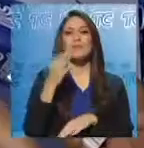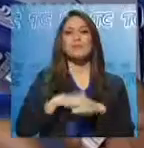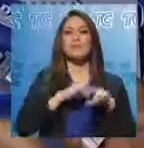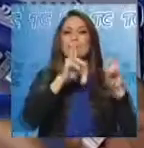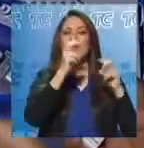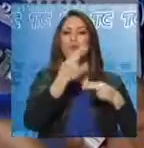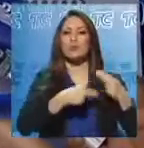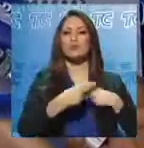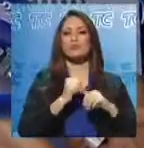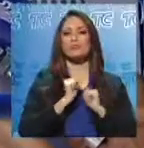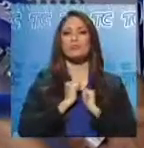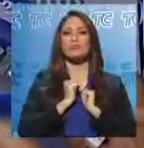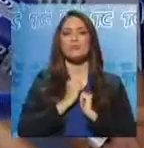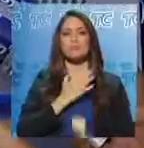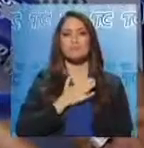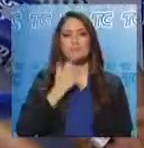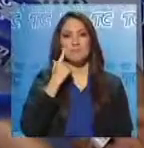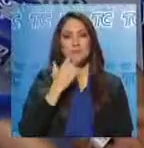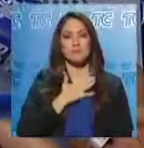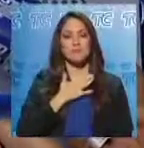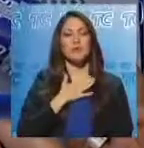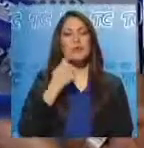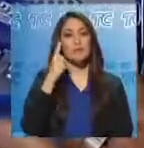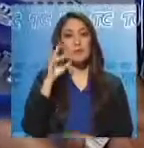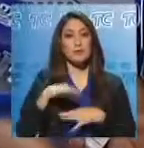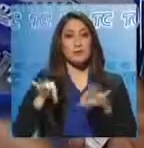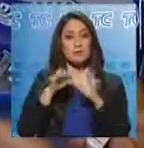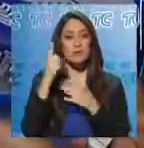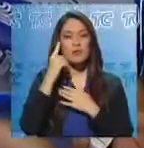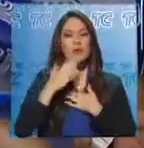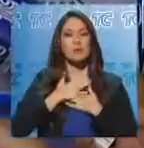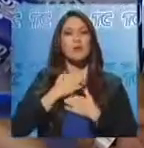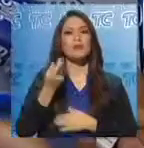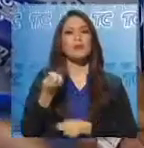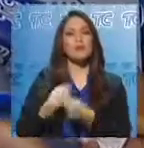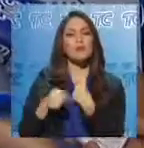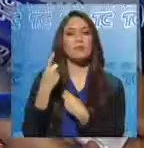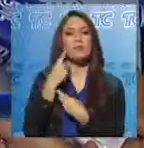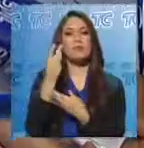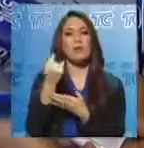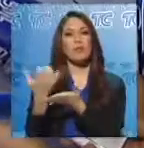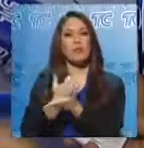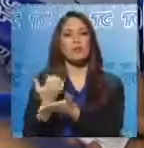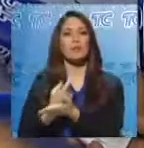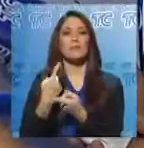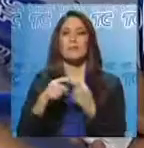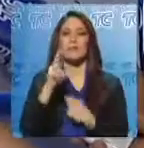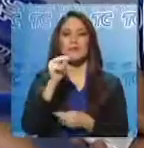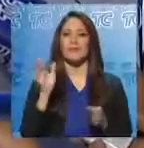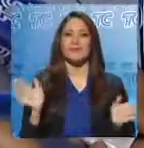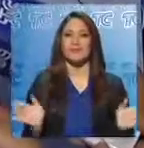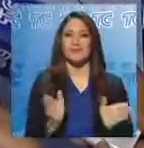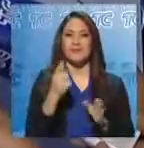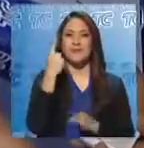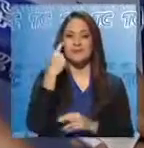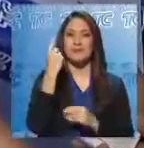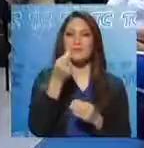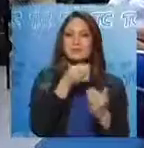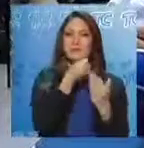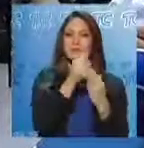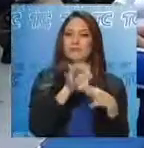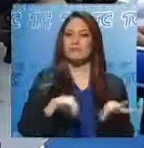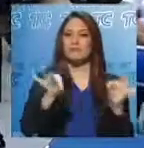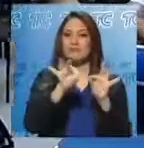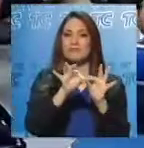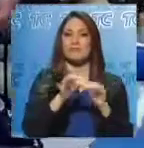con sus propios negocios, que para ellos lo que importa es lo comercial, y no impulsar un verdadero debate sobre qué es el periodismo.